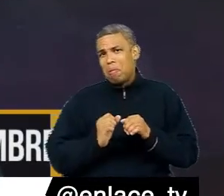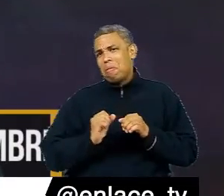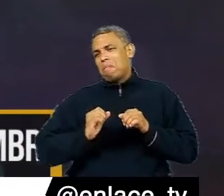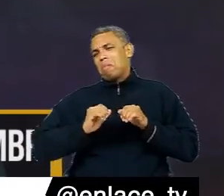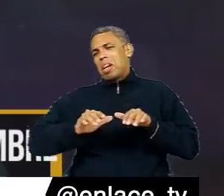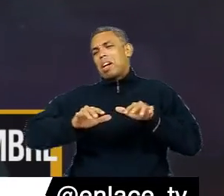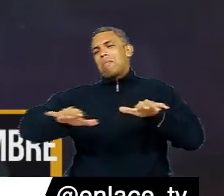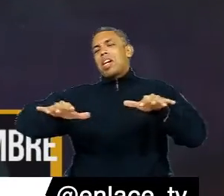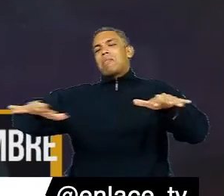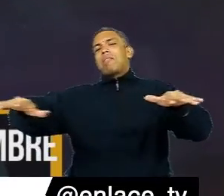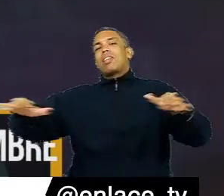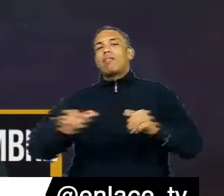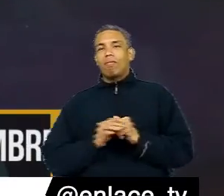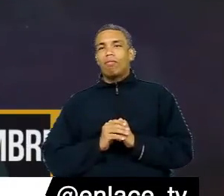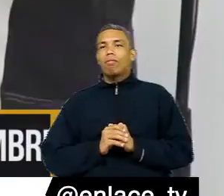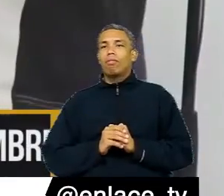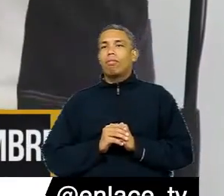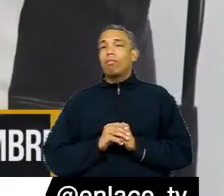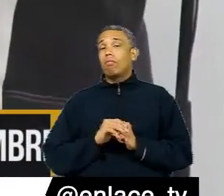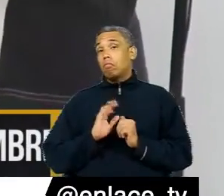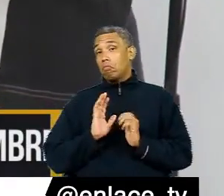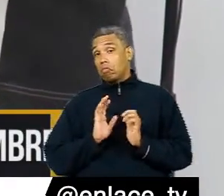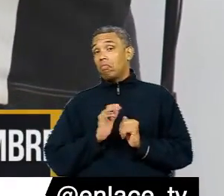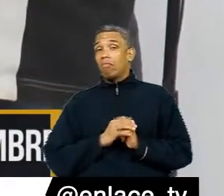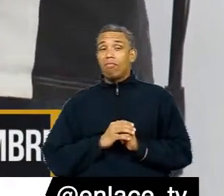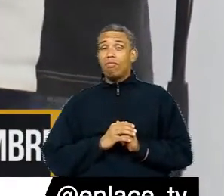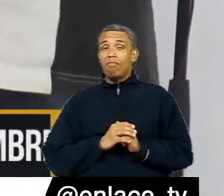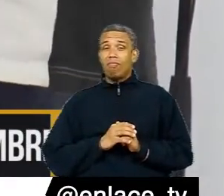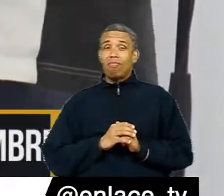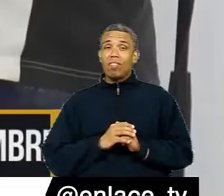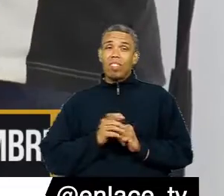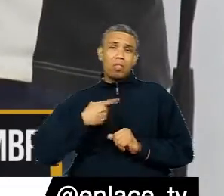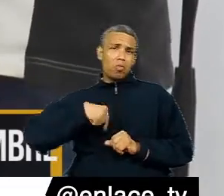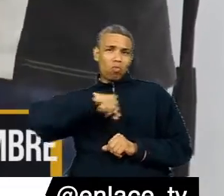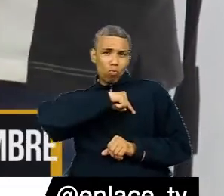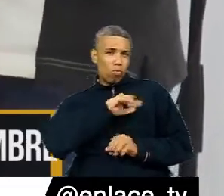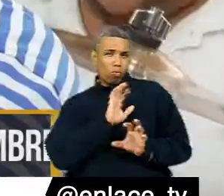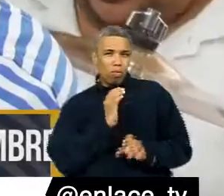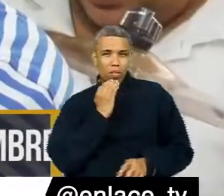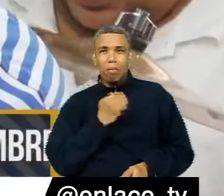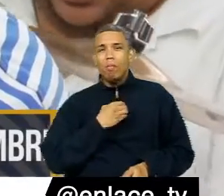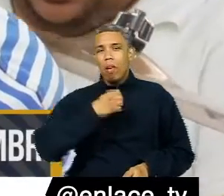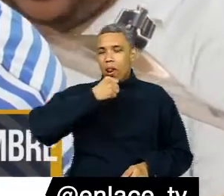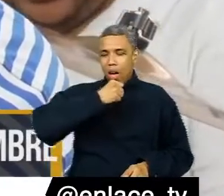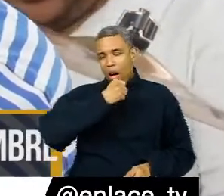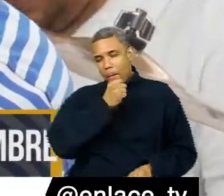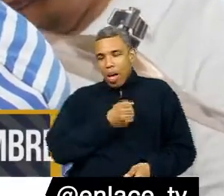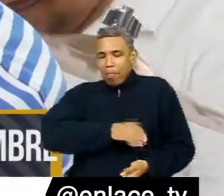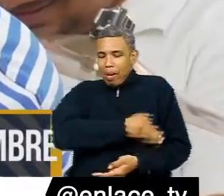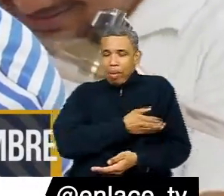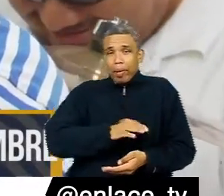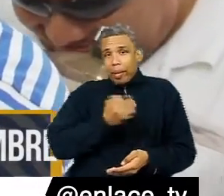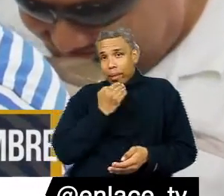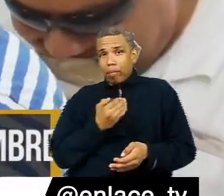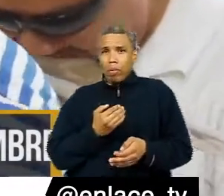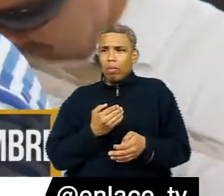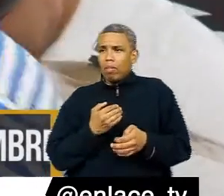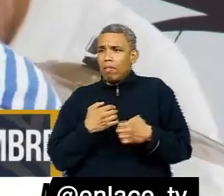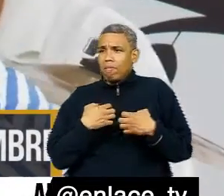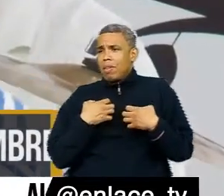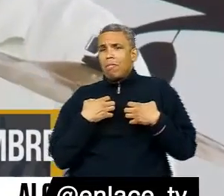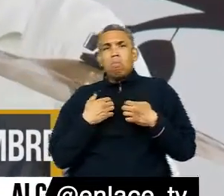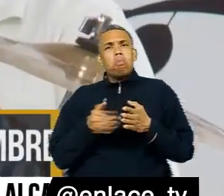ruedo, como decimos nosotros los artistas, para decirle a Barranca Bermeja que aquí está Jamblo Orquesta presente, brindándole como